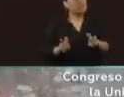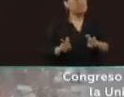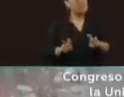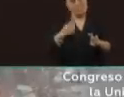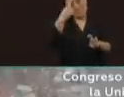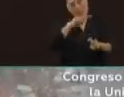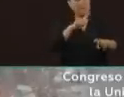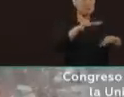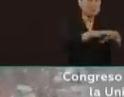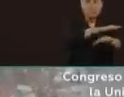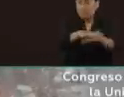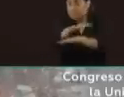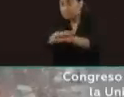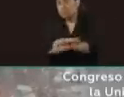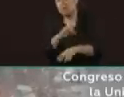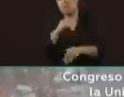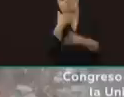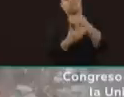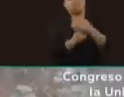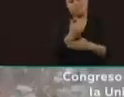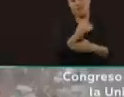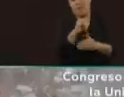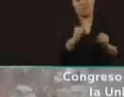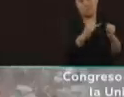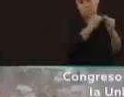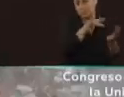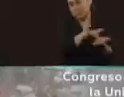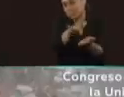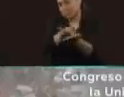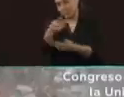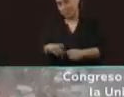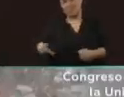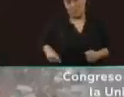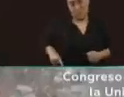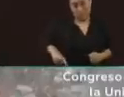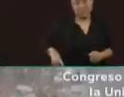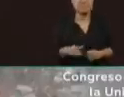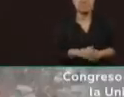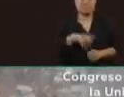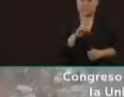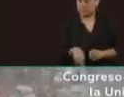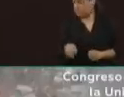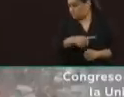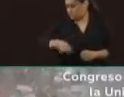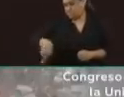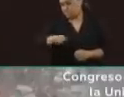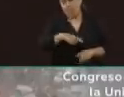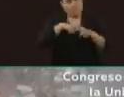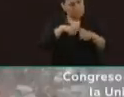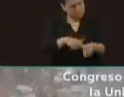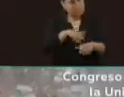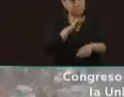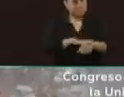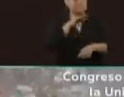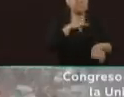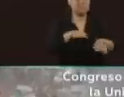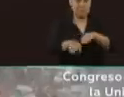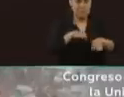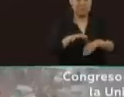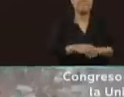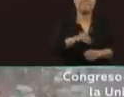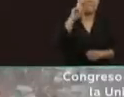cambios estructurales y en la transformación de las instituciones del Estado. Y así lo seguiremos haciendo. Las y